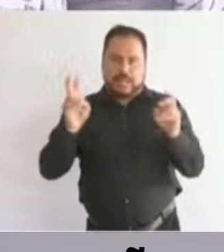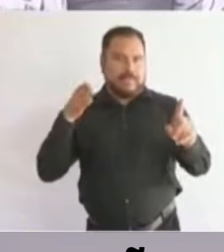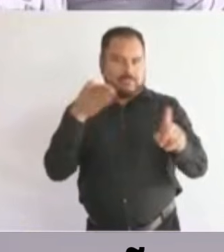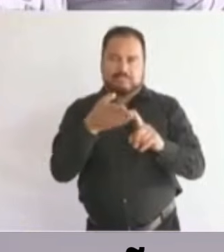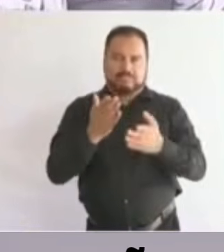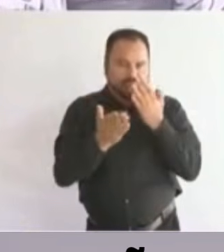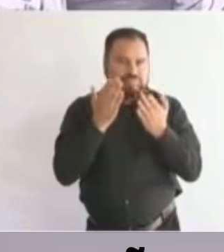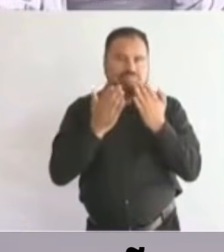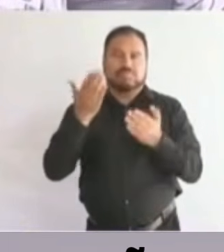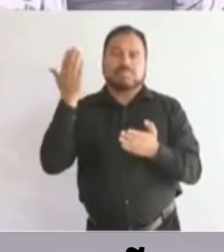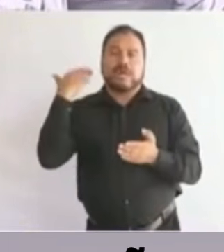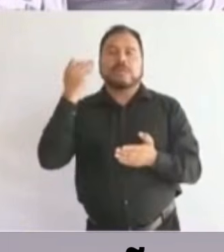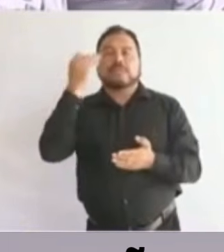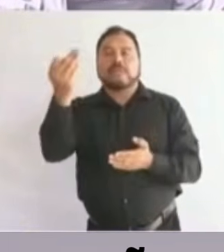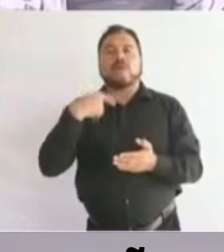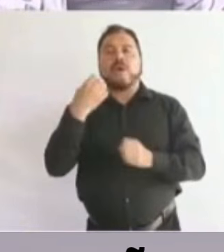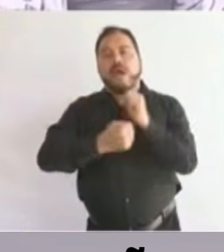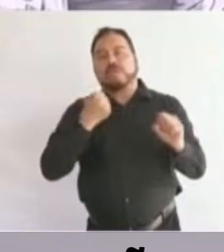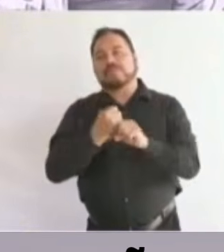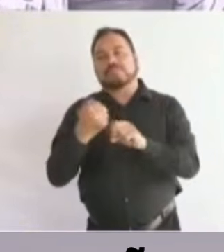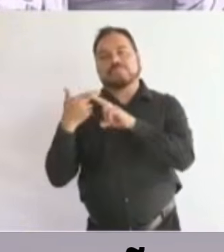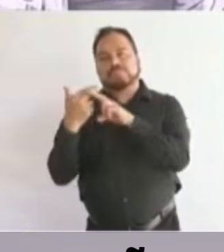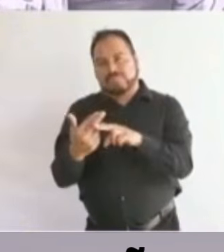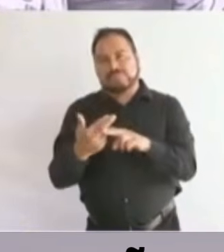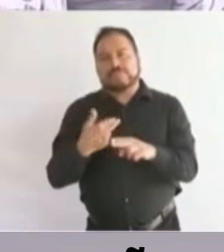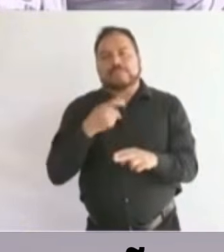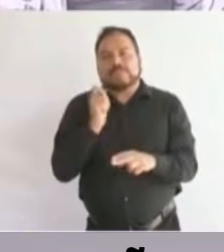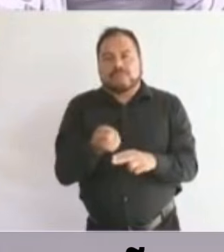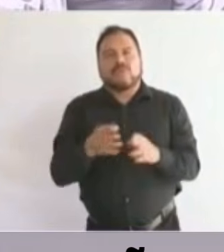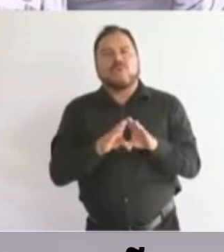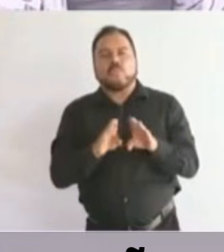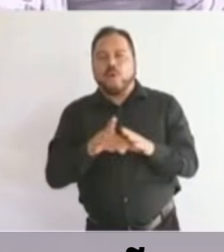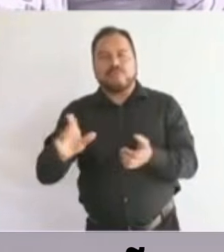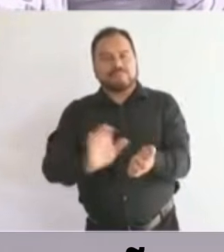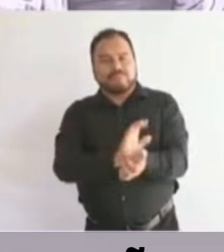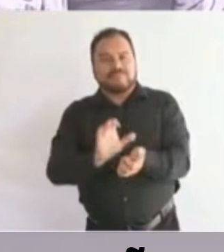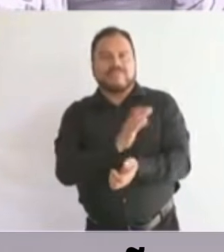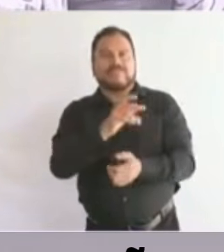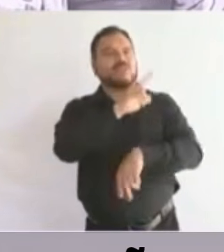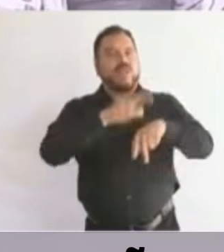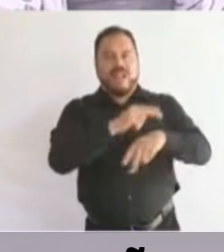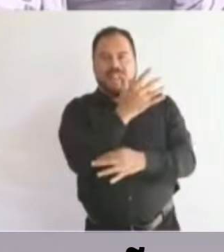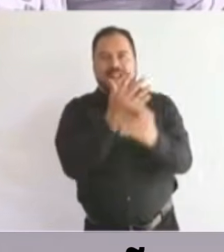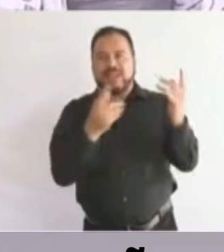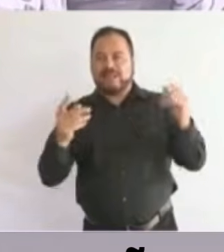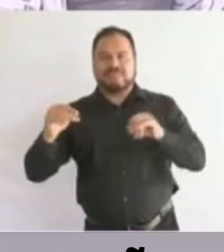Y me dediqué muchísimos años a estudiar los impactos de la energía en el medio ambiente,